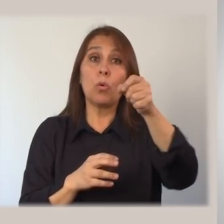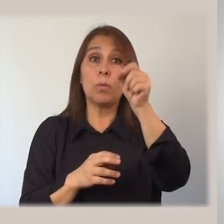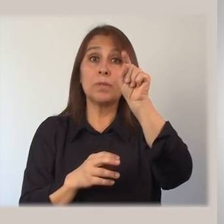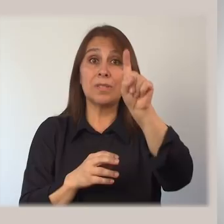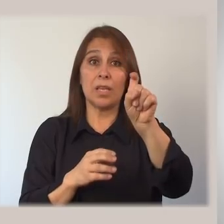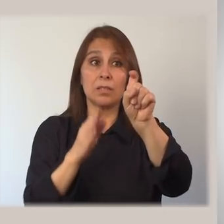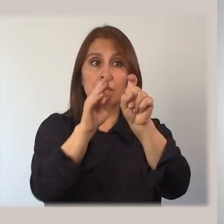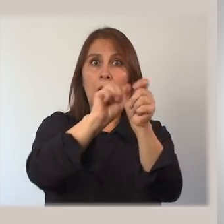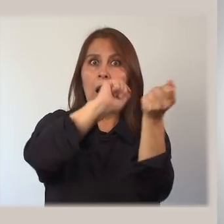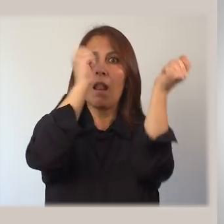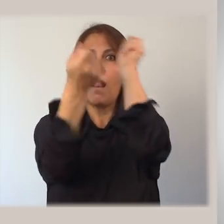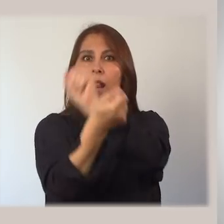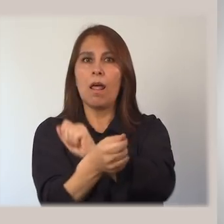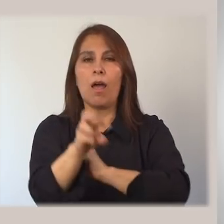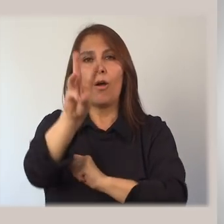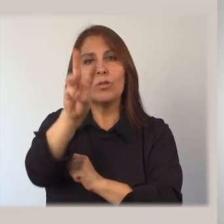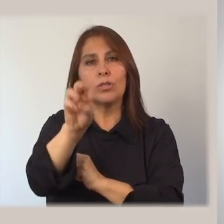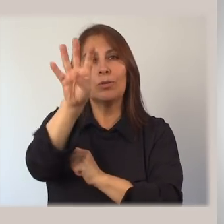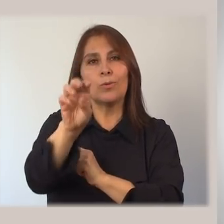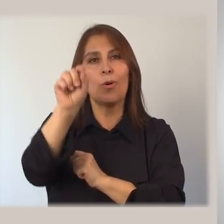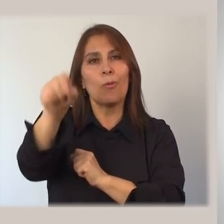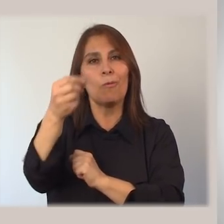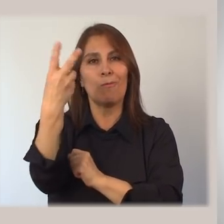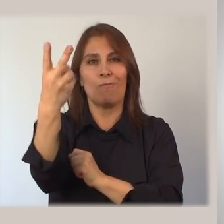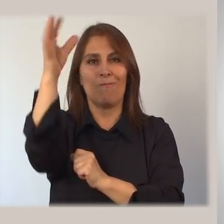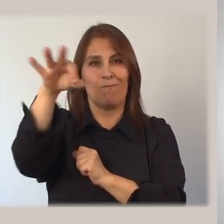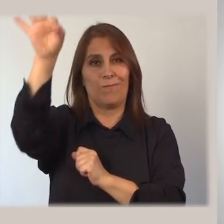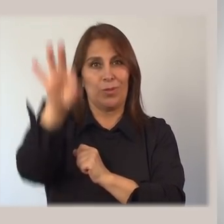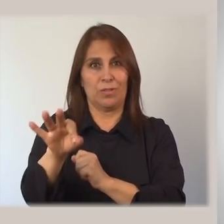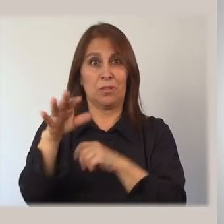un 84,6 a un